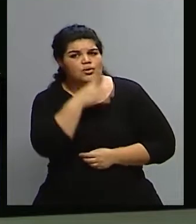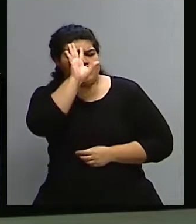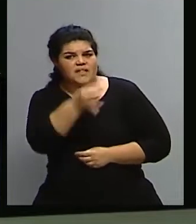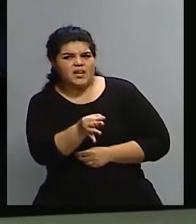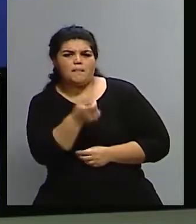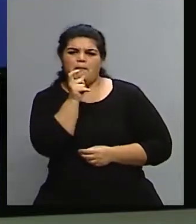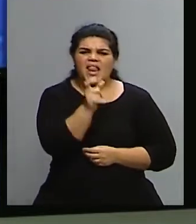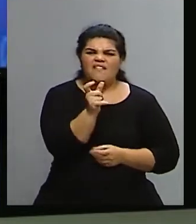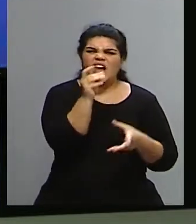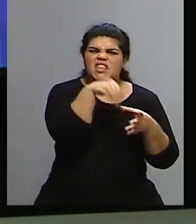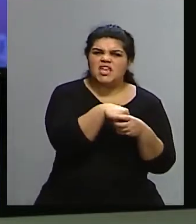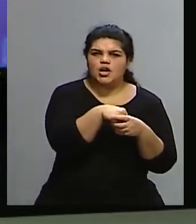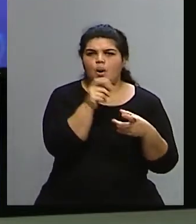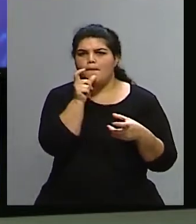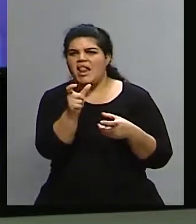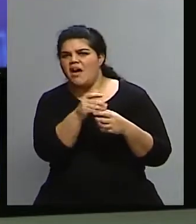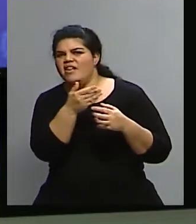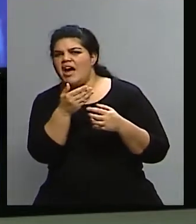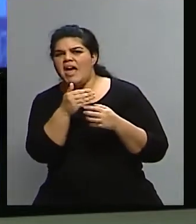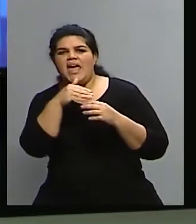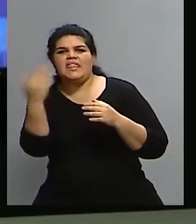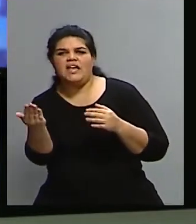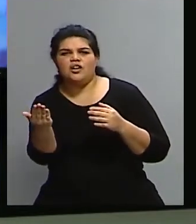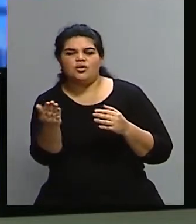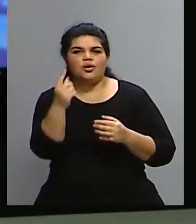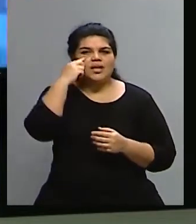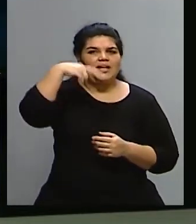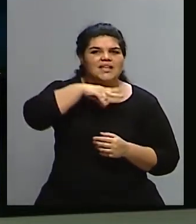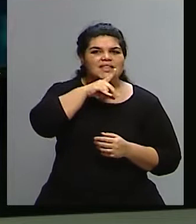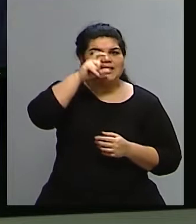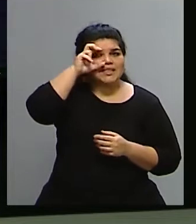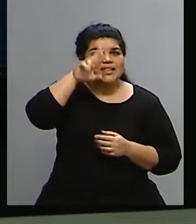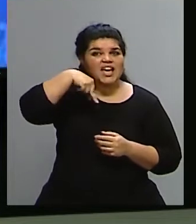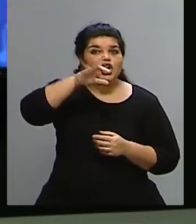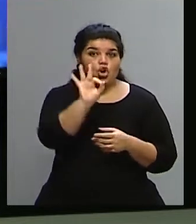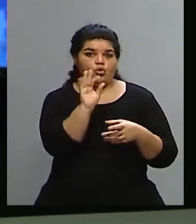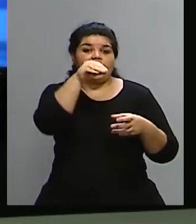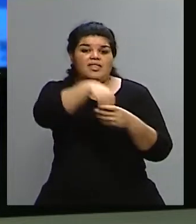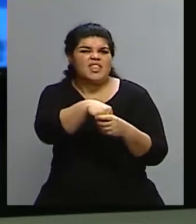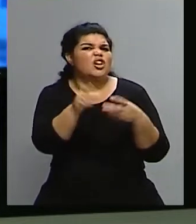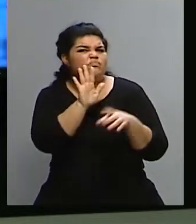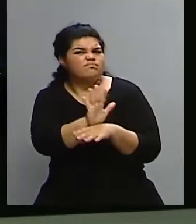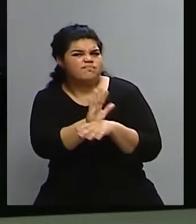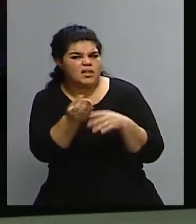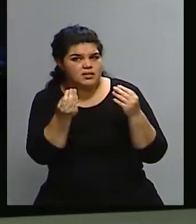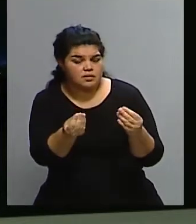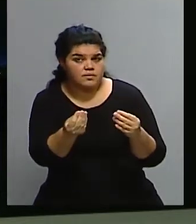o externo? Eso que siempre esa división, esa dicotomía que hacemos. Porque el interno tiene como